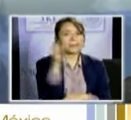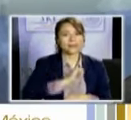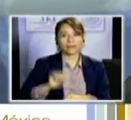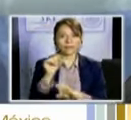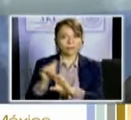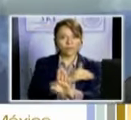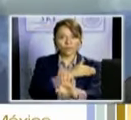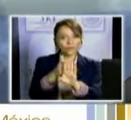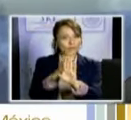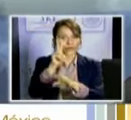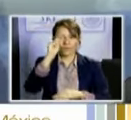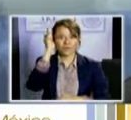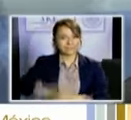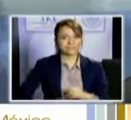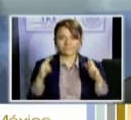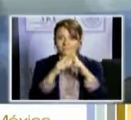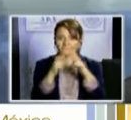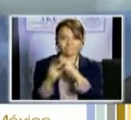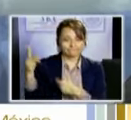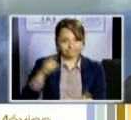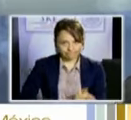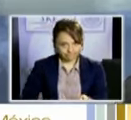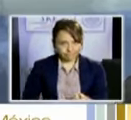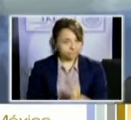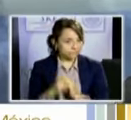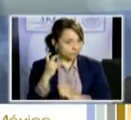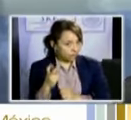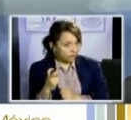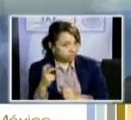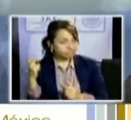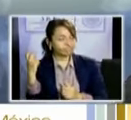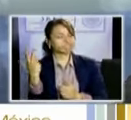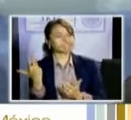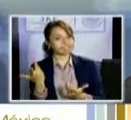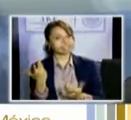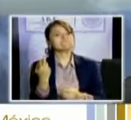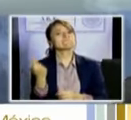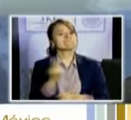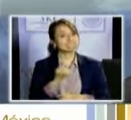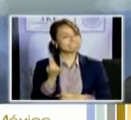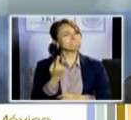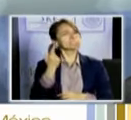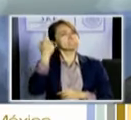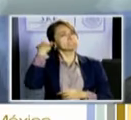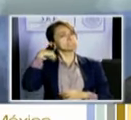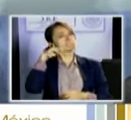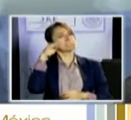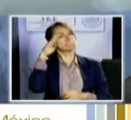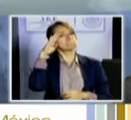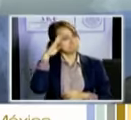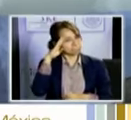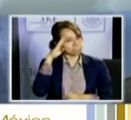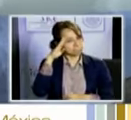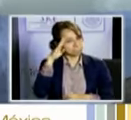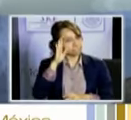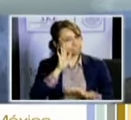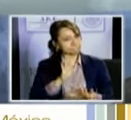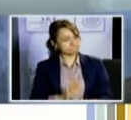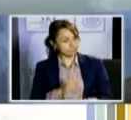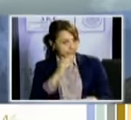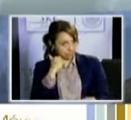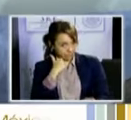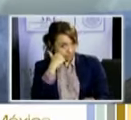dentro del contexto regional, factores de este tipo tienen que ser tomados en cuenta. Si de verdad queremos un sistema